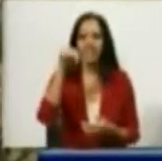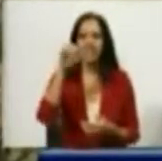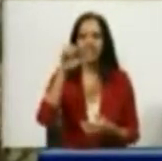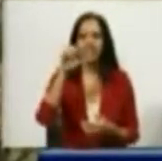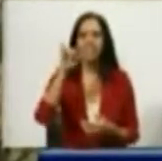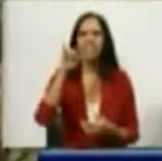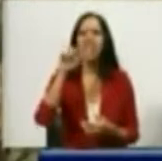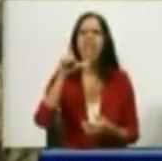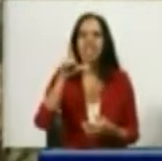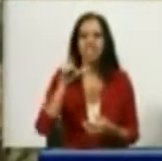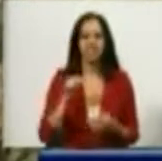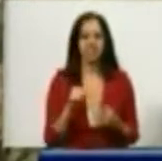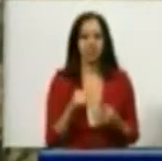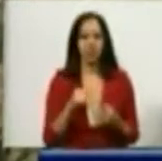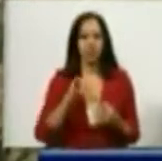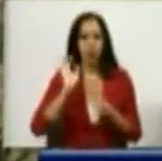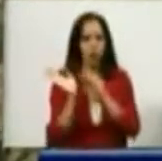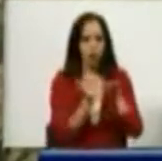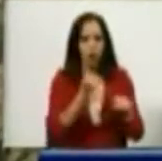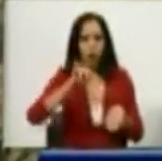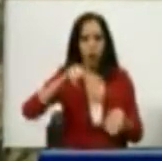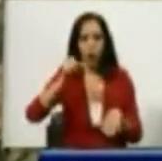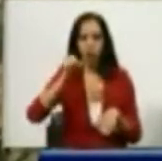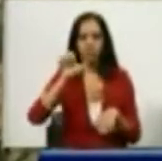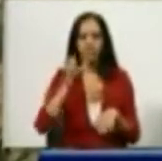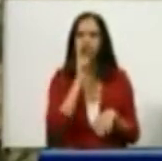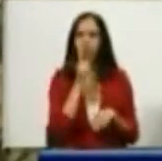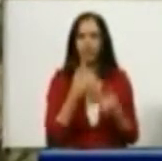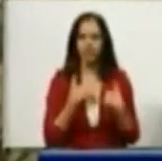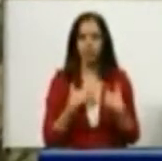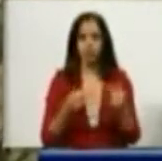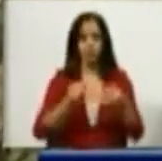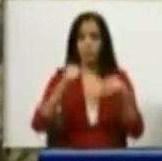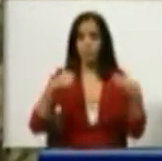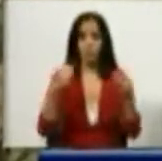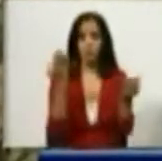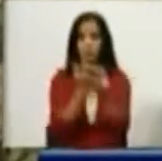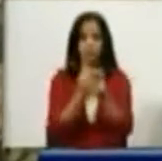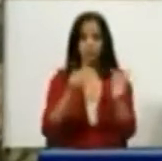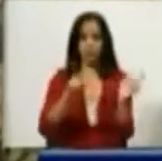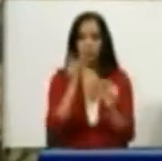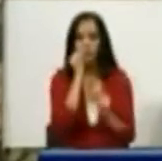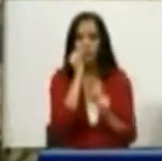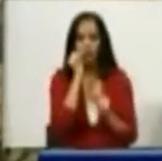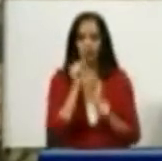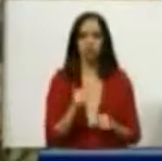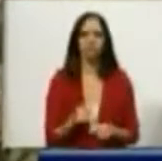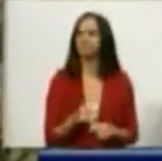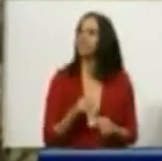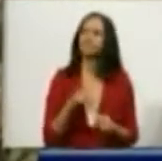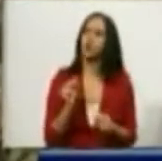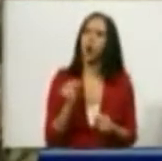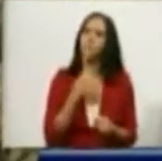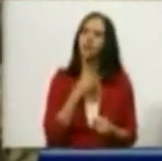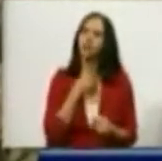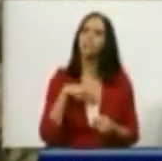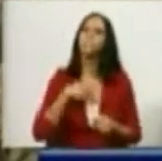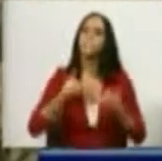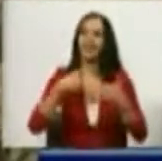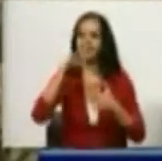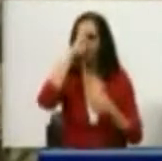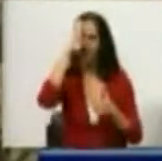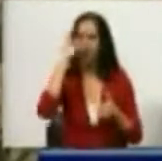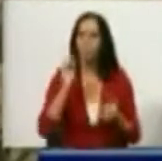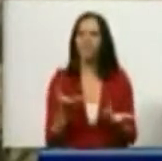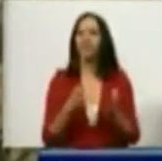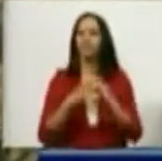José me iba a llamar yo y ya tenía todos los papeles mi papá vamos a marcarlo para toda la